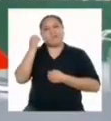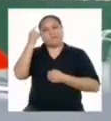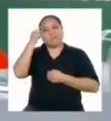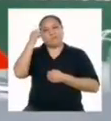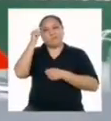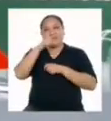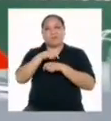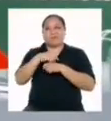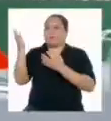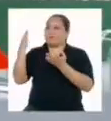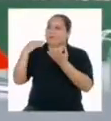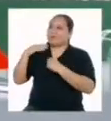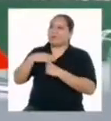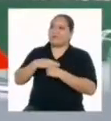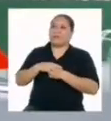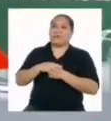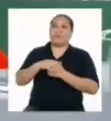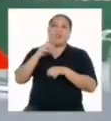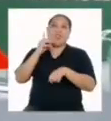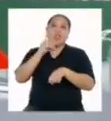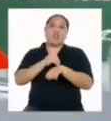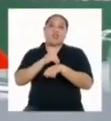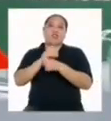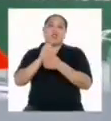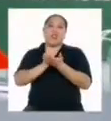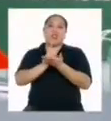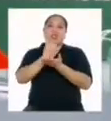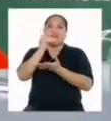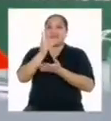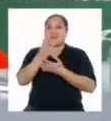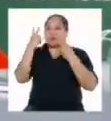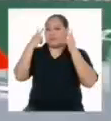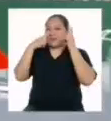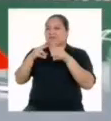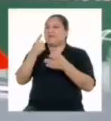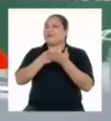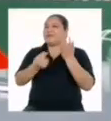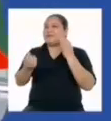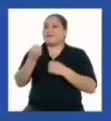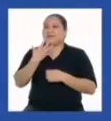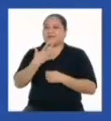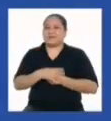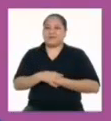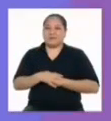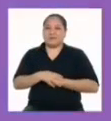Creo que es momento de llamar a la doctora Educación. Listo, veamos qué nos dice.